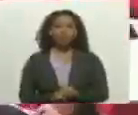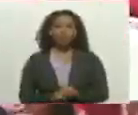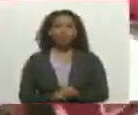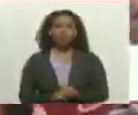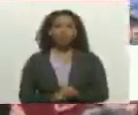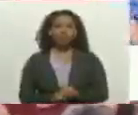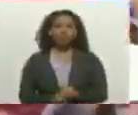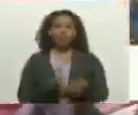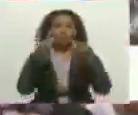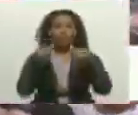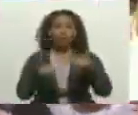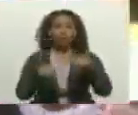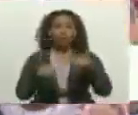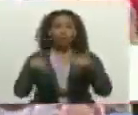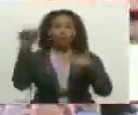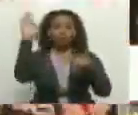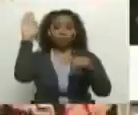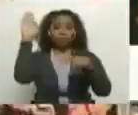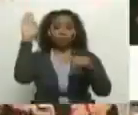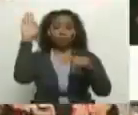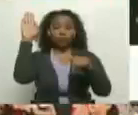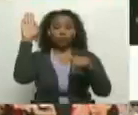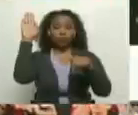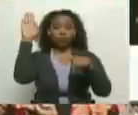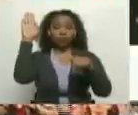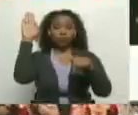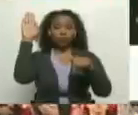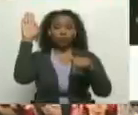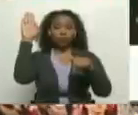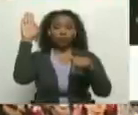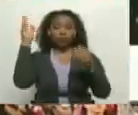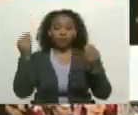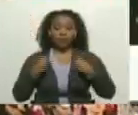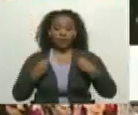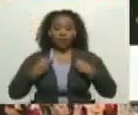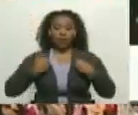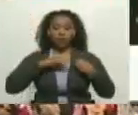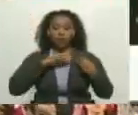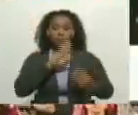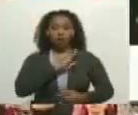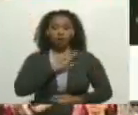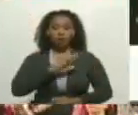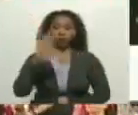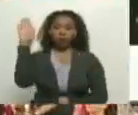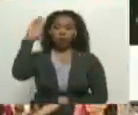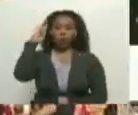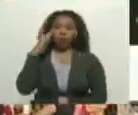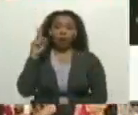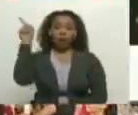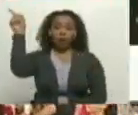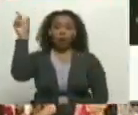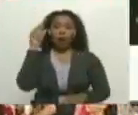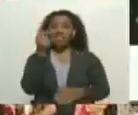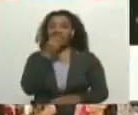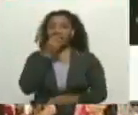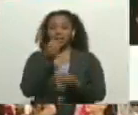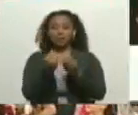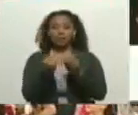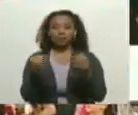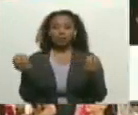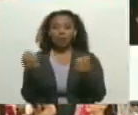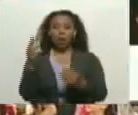Este juramento es parte del vivir nuestro. Es el juramento de Bolívar allá en el Monte Sacro. Es el